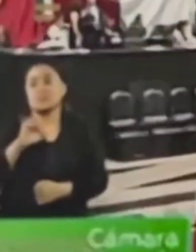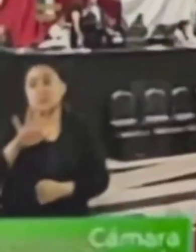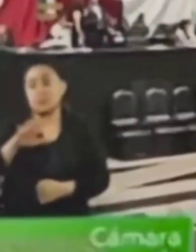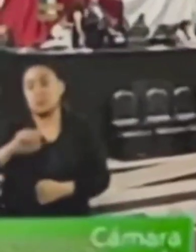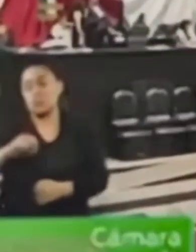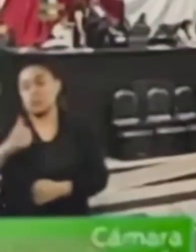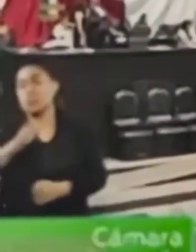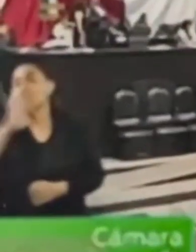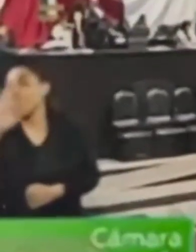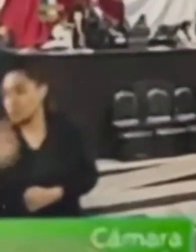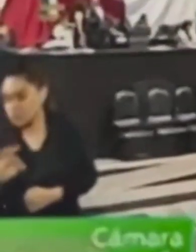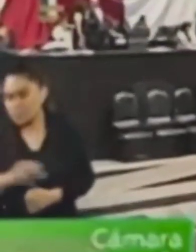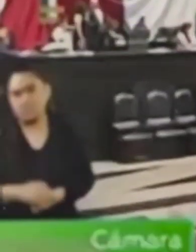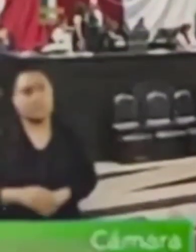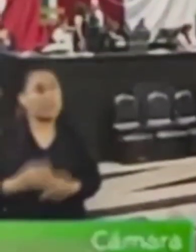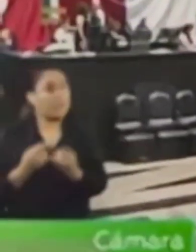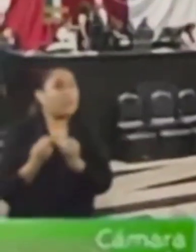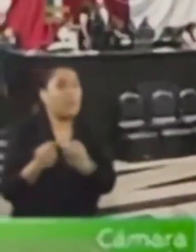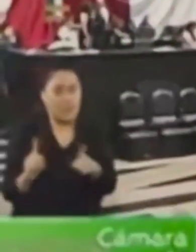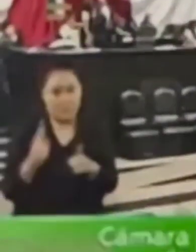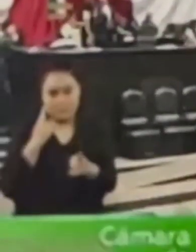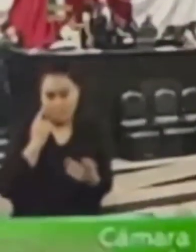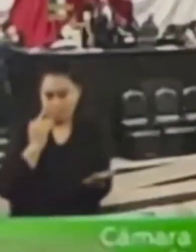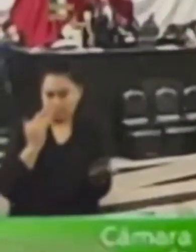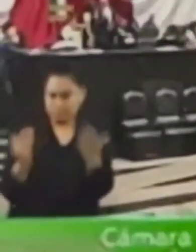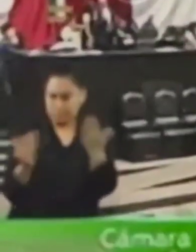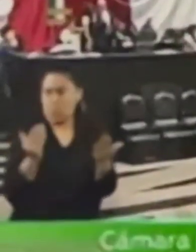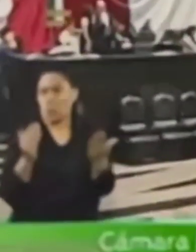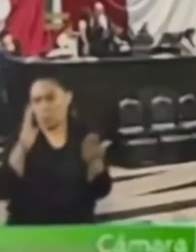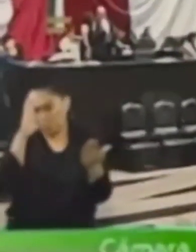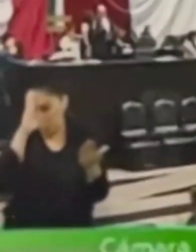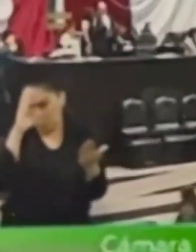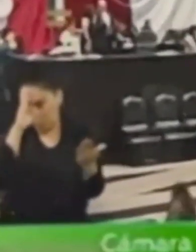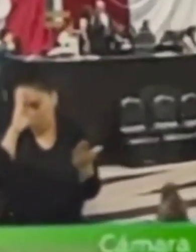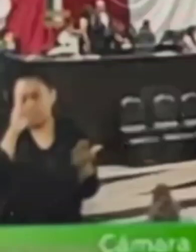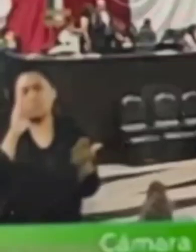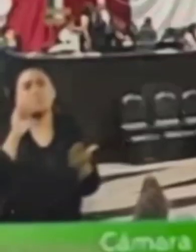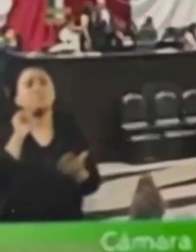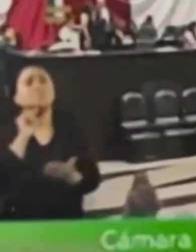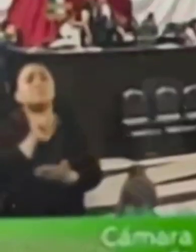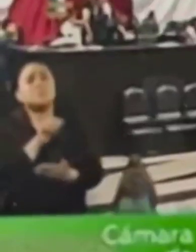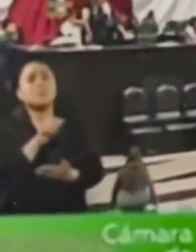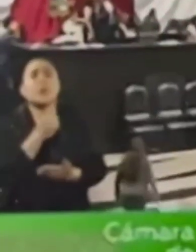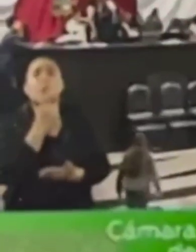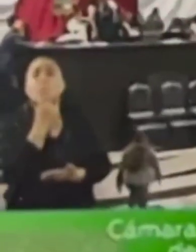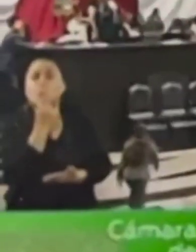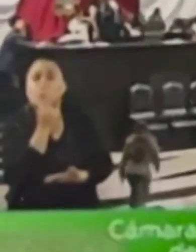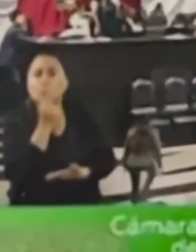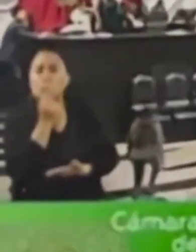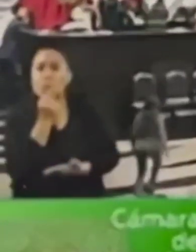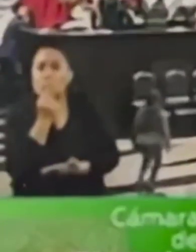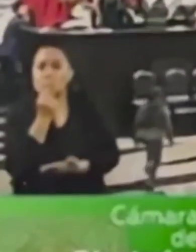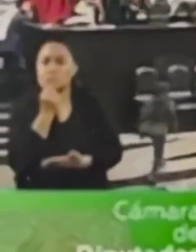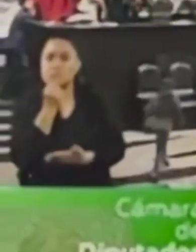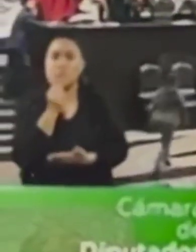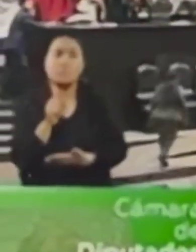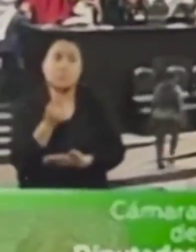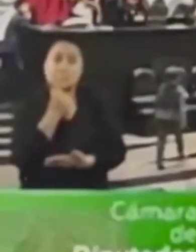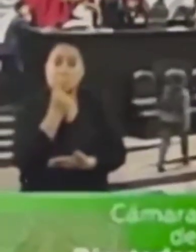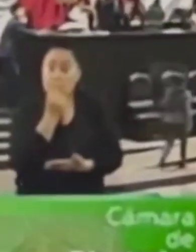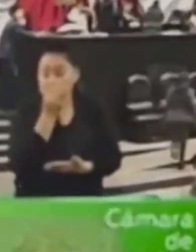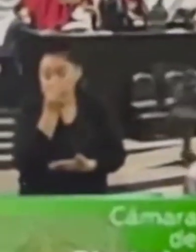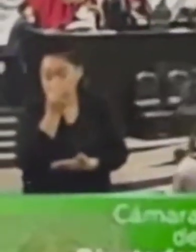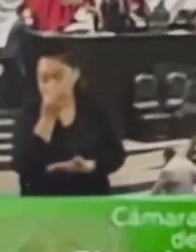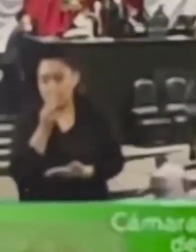65.6%. En contraste, de manera muy importante, con las policías, que solo tuvieron